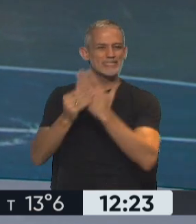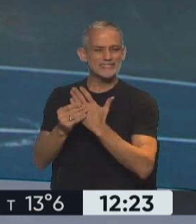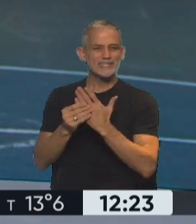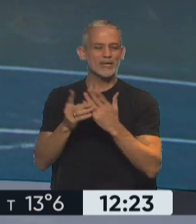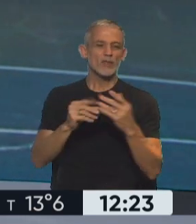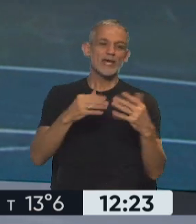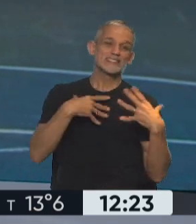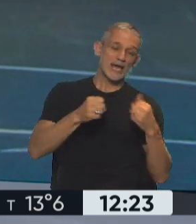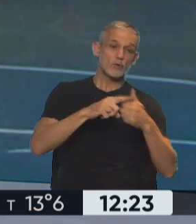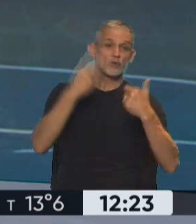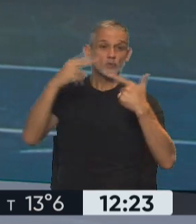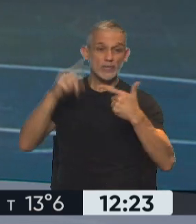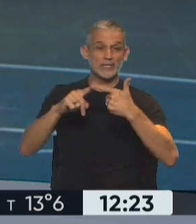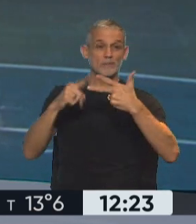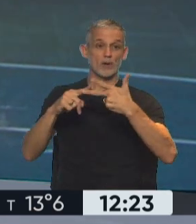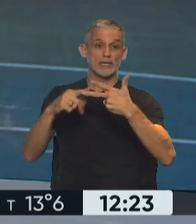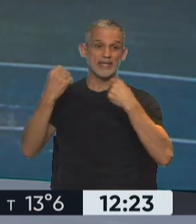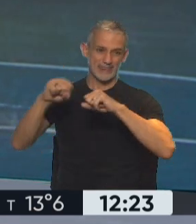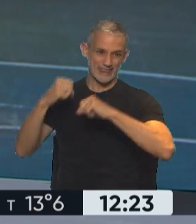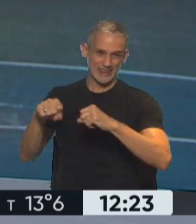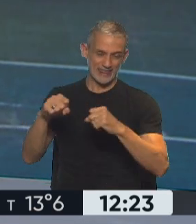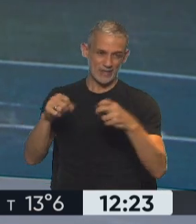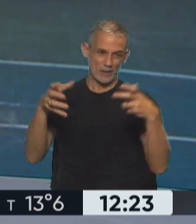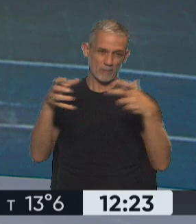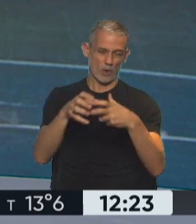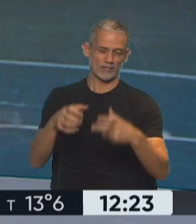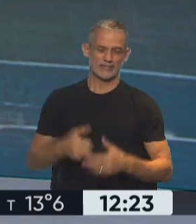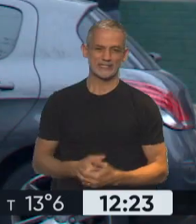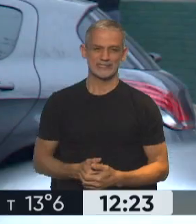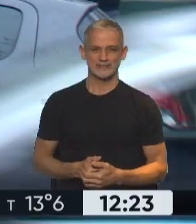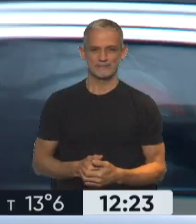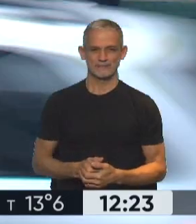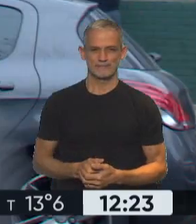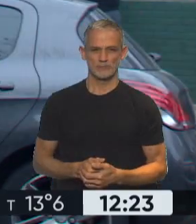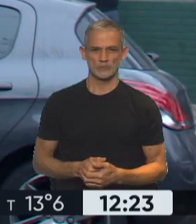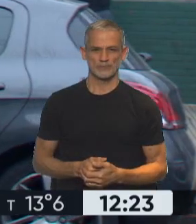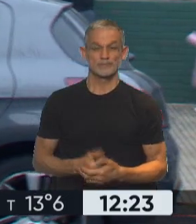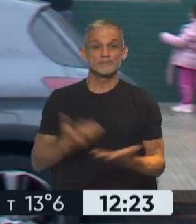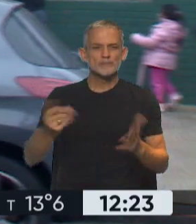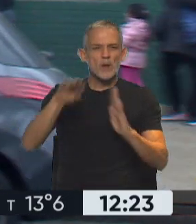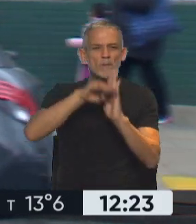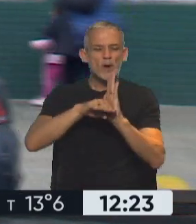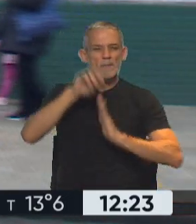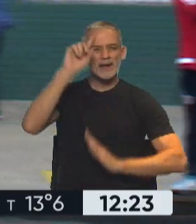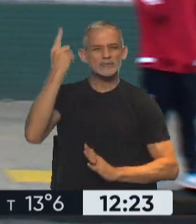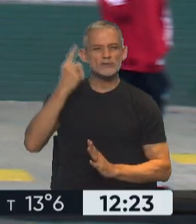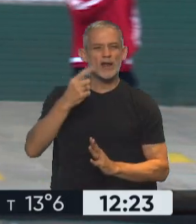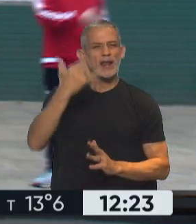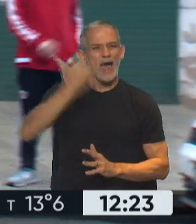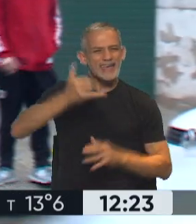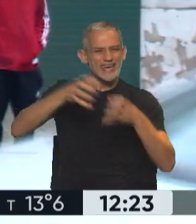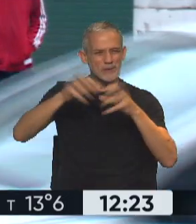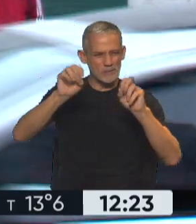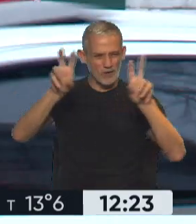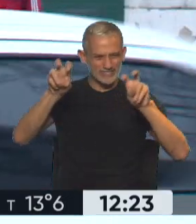de Salud, Turismo y, por supuesto, también el Ministerio de Deportes. El Programa Nacional Hay Equipo es una